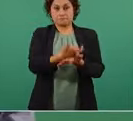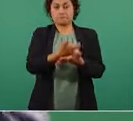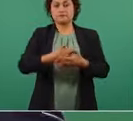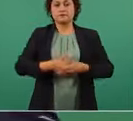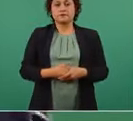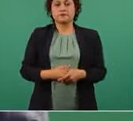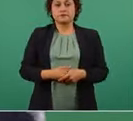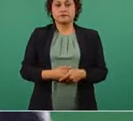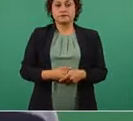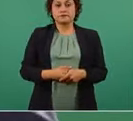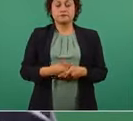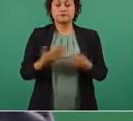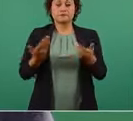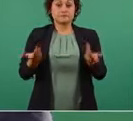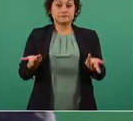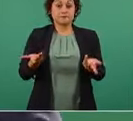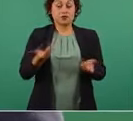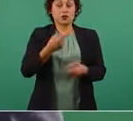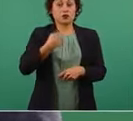y no hemos podido